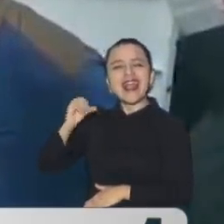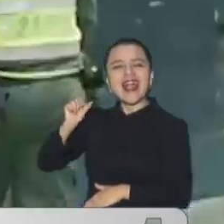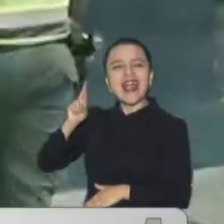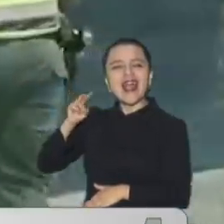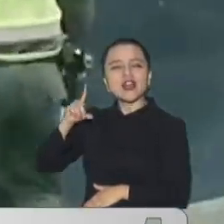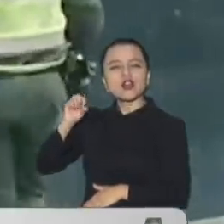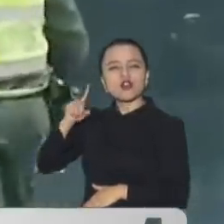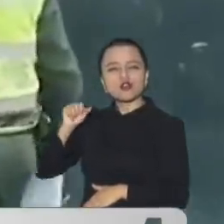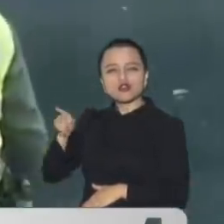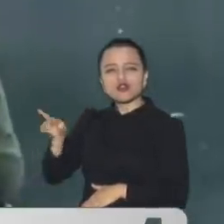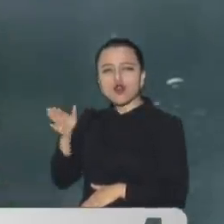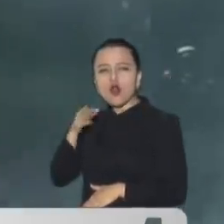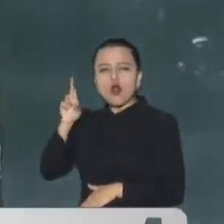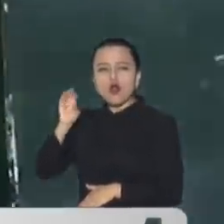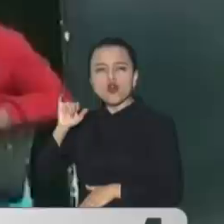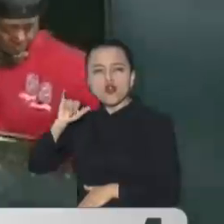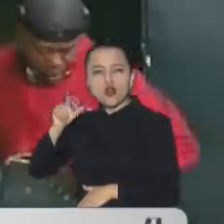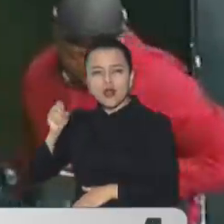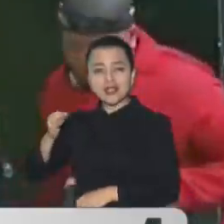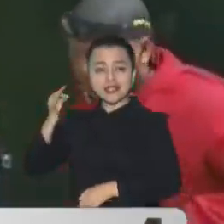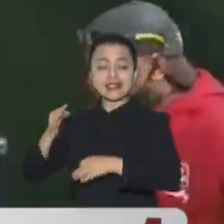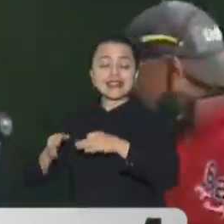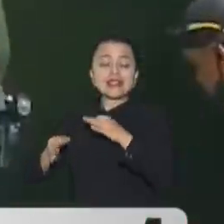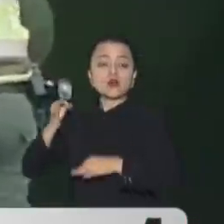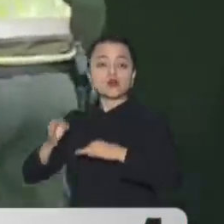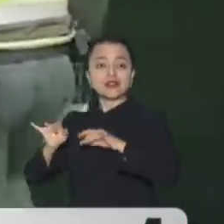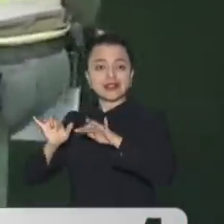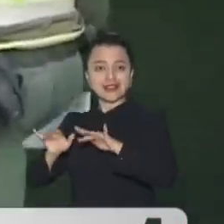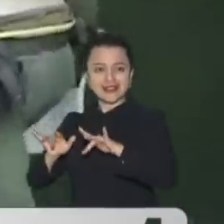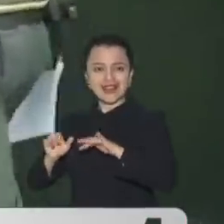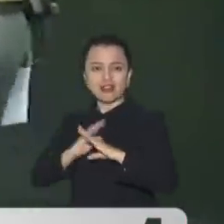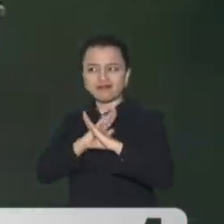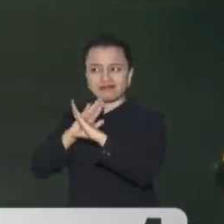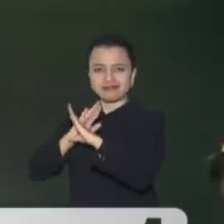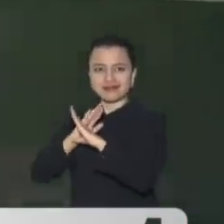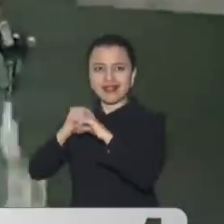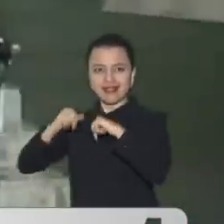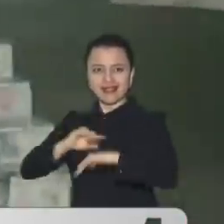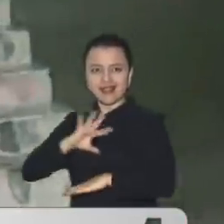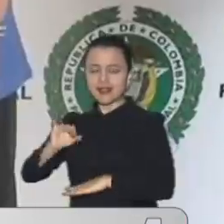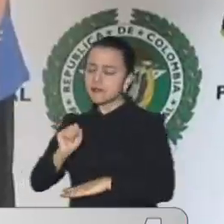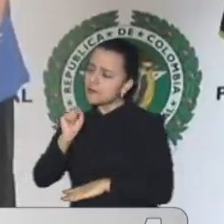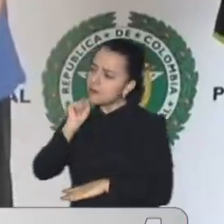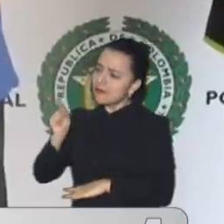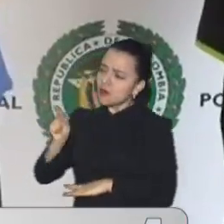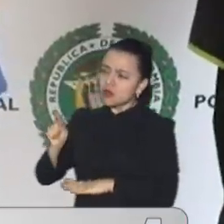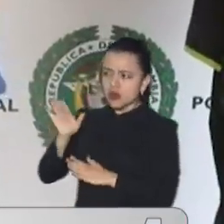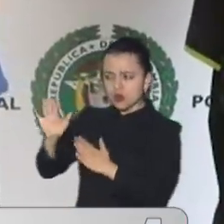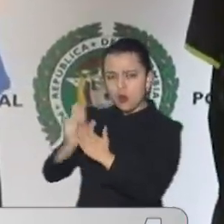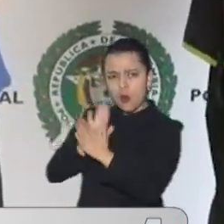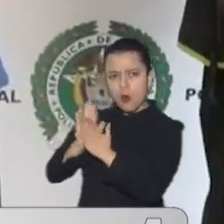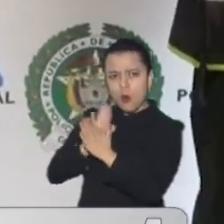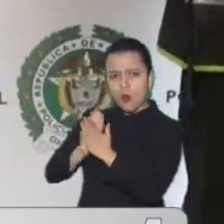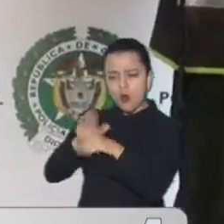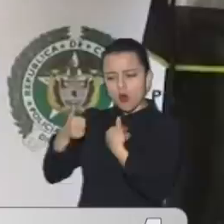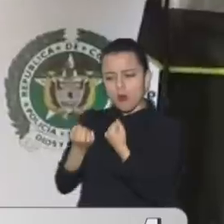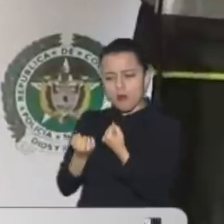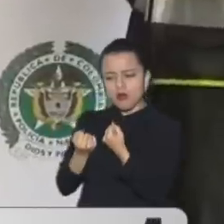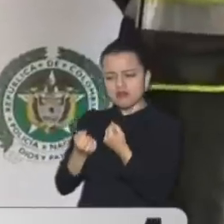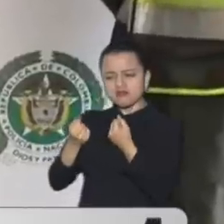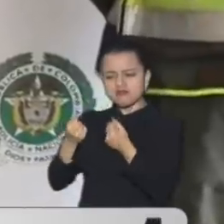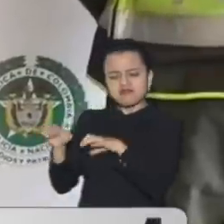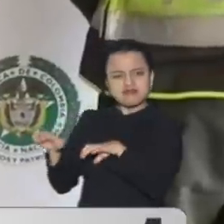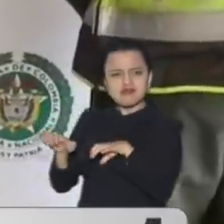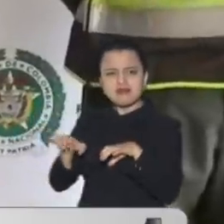Seguridad y Justicia de Cali. Secretario, gracias por estar con nosotros. Secretario, ¿qué detalles se conocen de pronto de este hombre que hoy